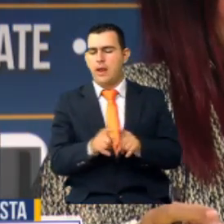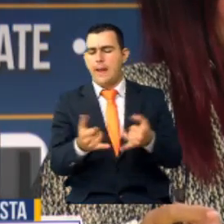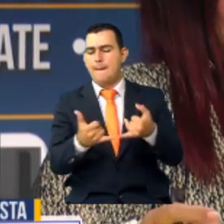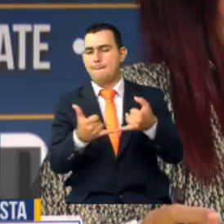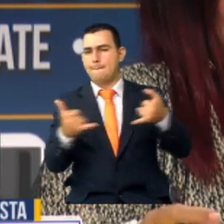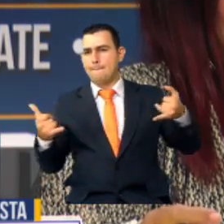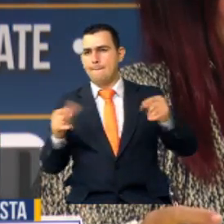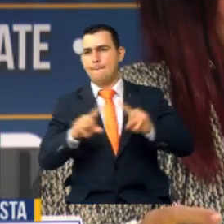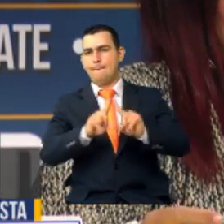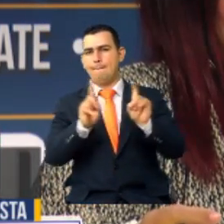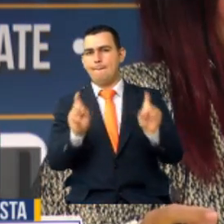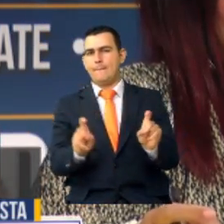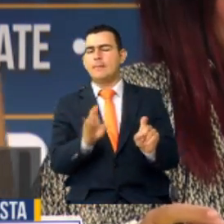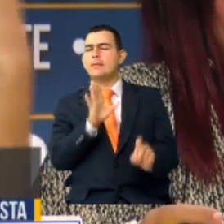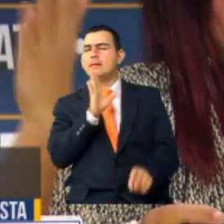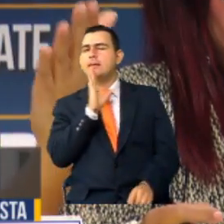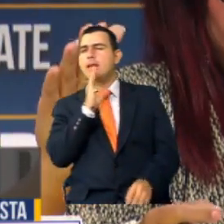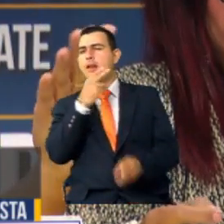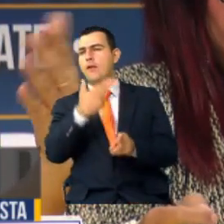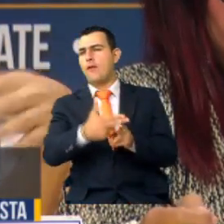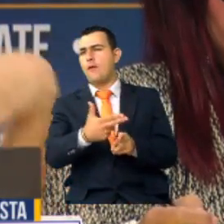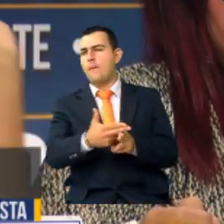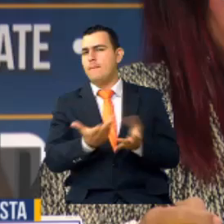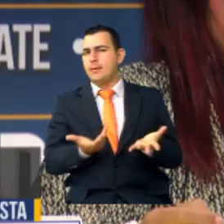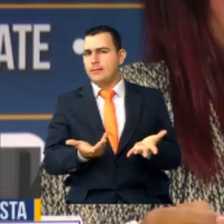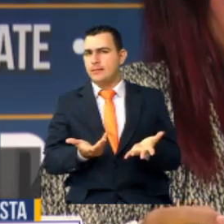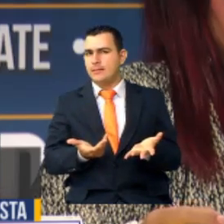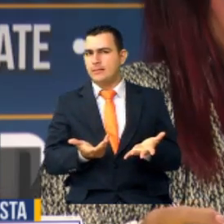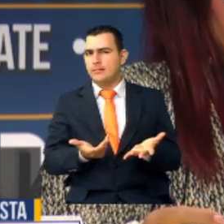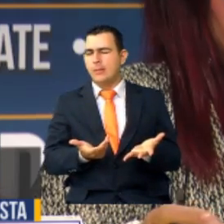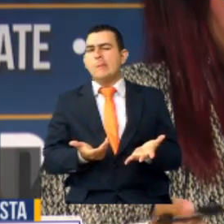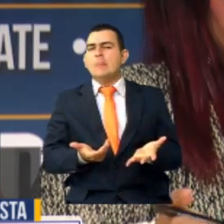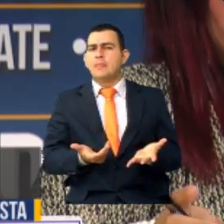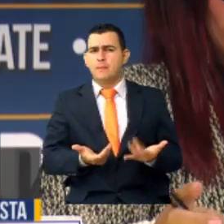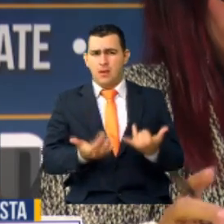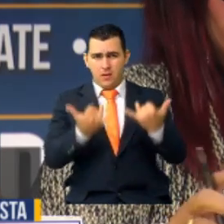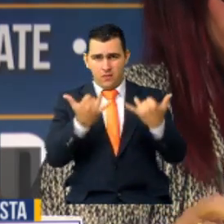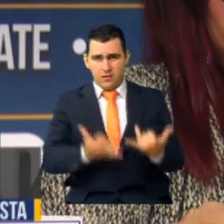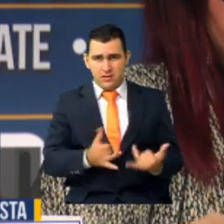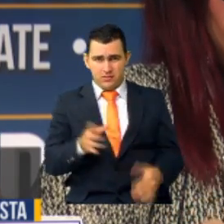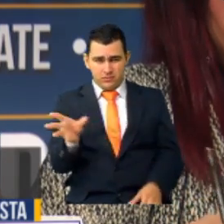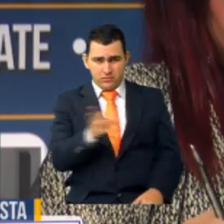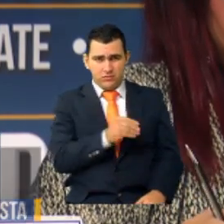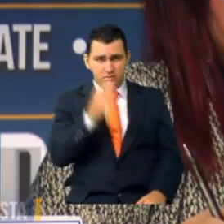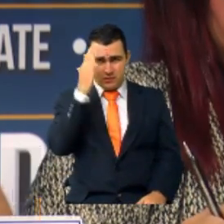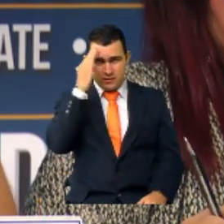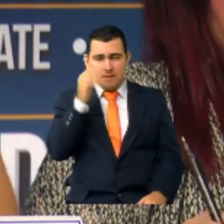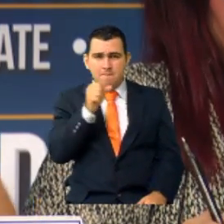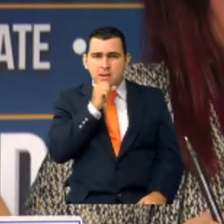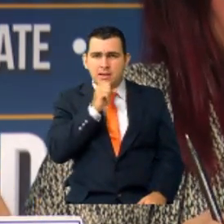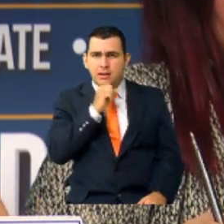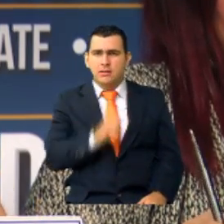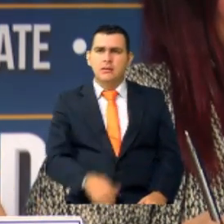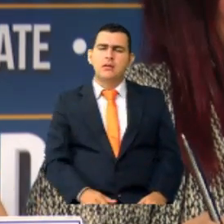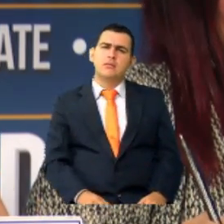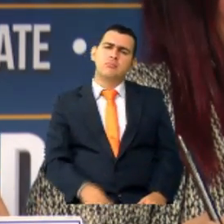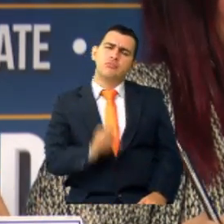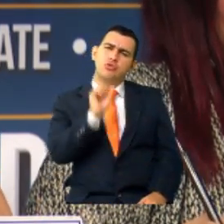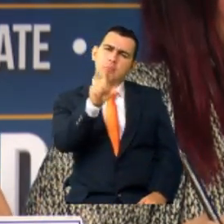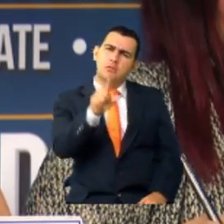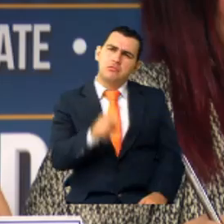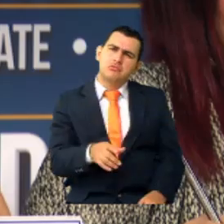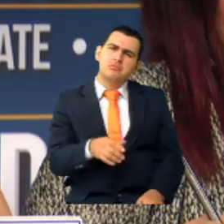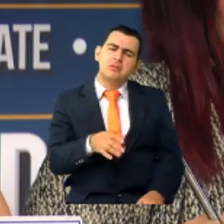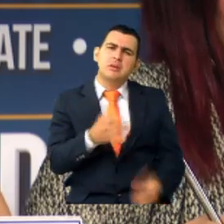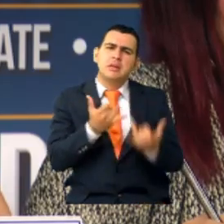de esta persona y da por hecho que los barranqueños sabemos de quién usted habla. Entonces permítame preguntarle, ¿qué